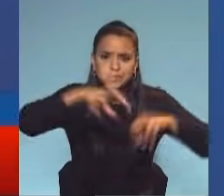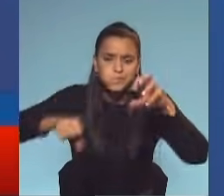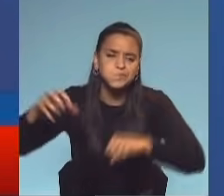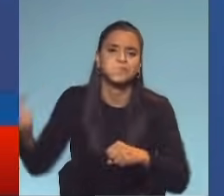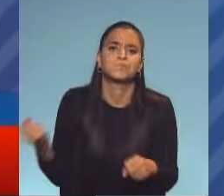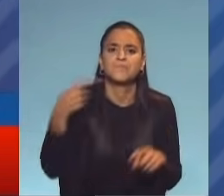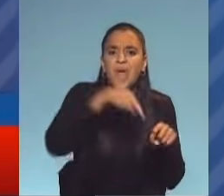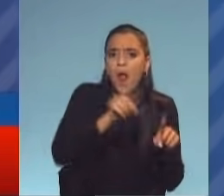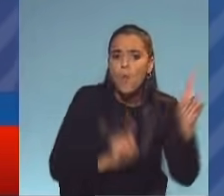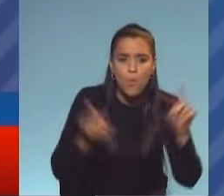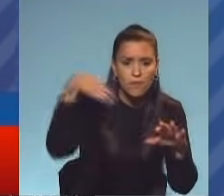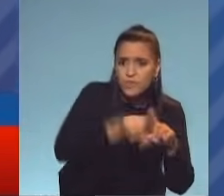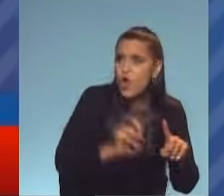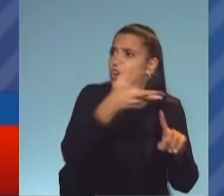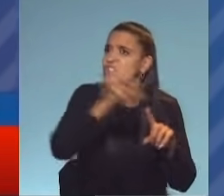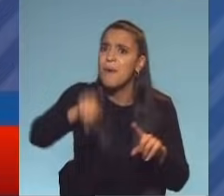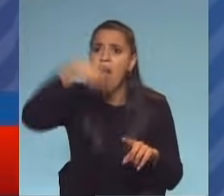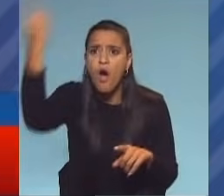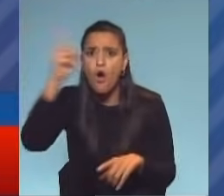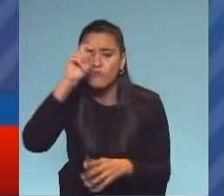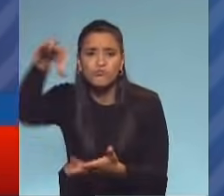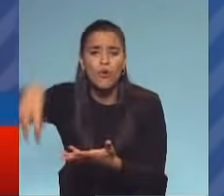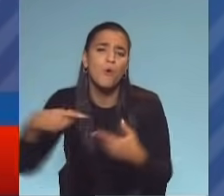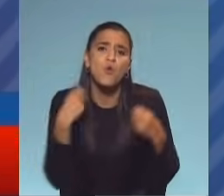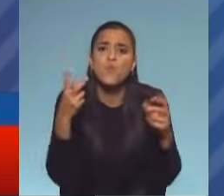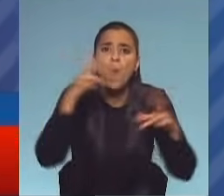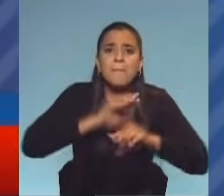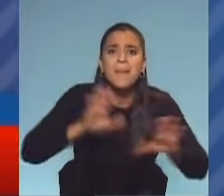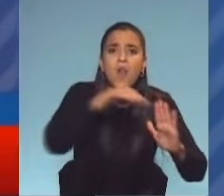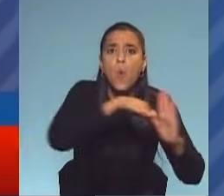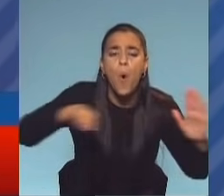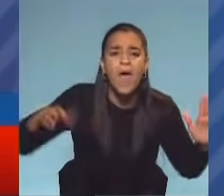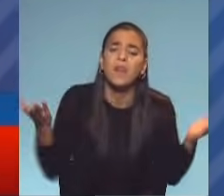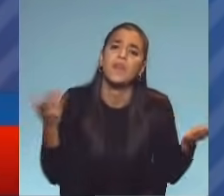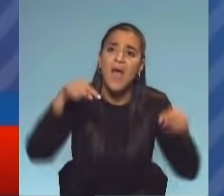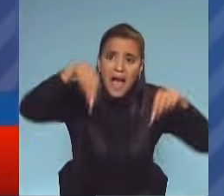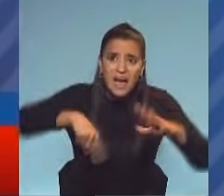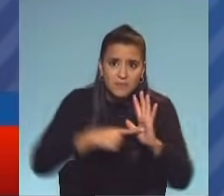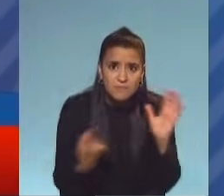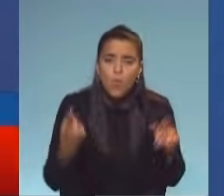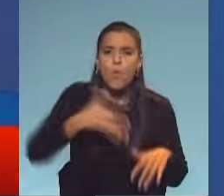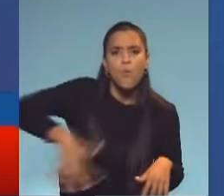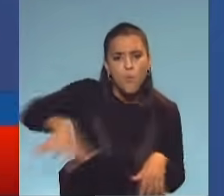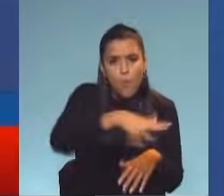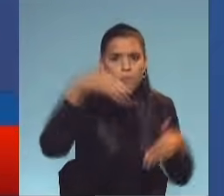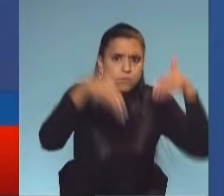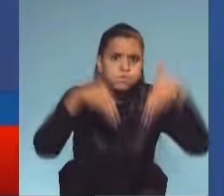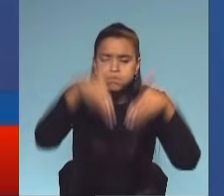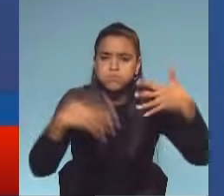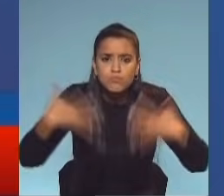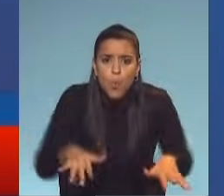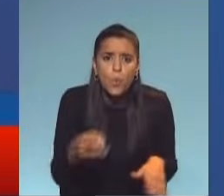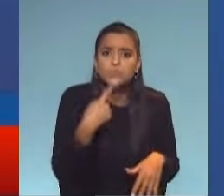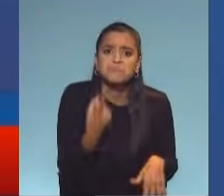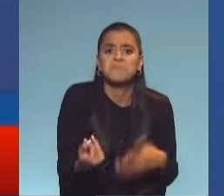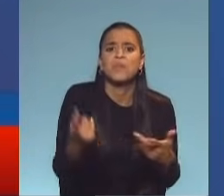de centro de salud a centro de salud sin encontrar un lugar, aquí en este epicentro de la ciudad de Buenos Aires, un lugar tan concurrido, no